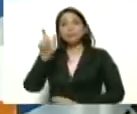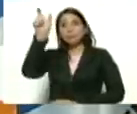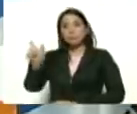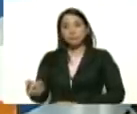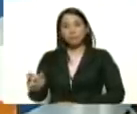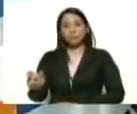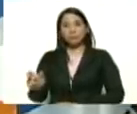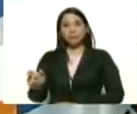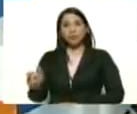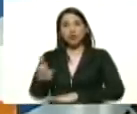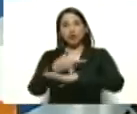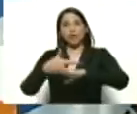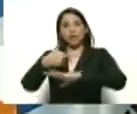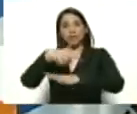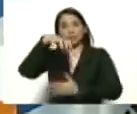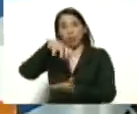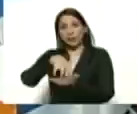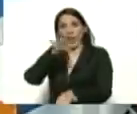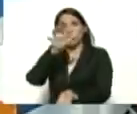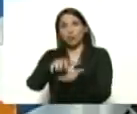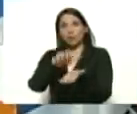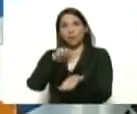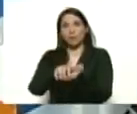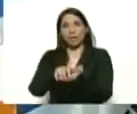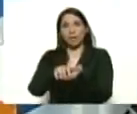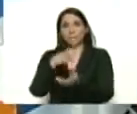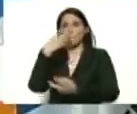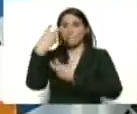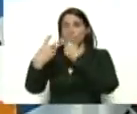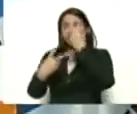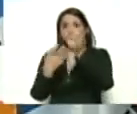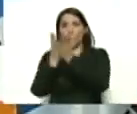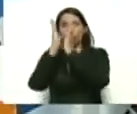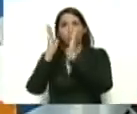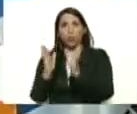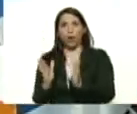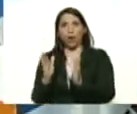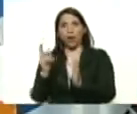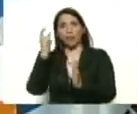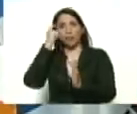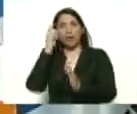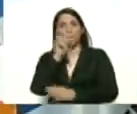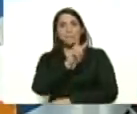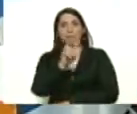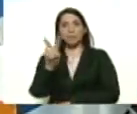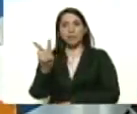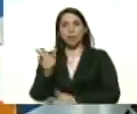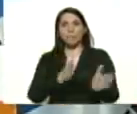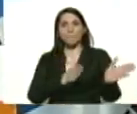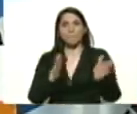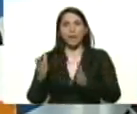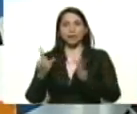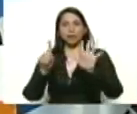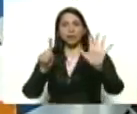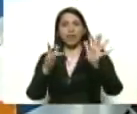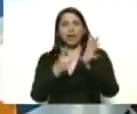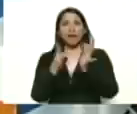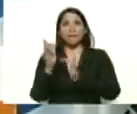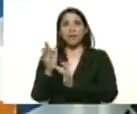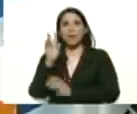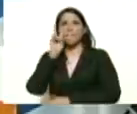la gobernación del estado Nueva Esparta visitó la academia los días 22 de marzo y 6 de abril y